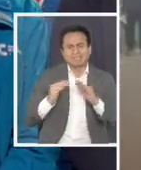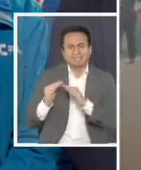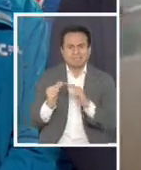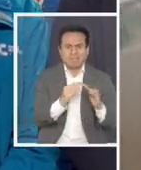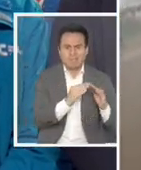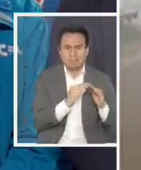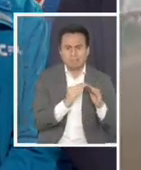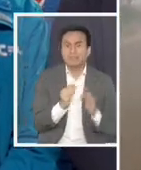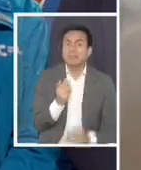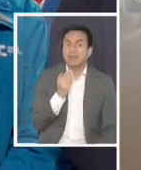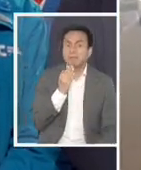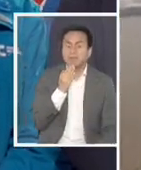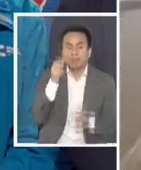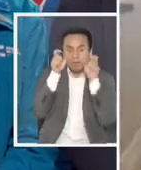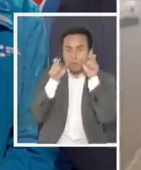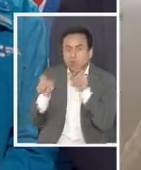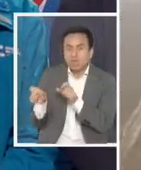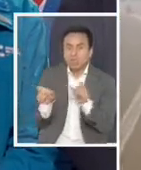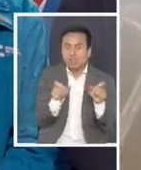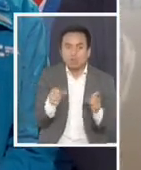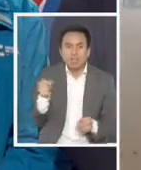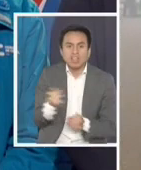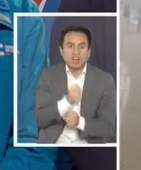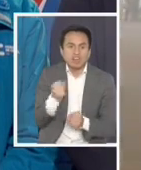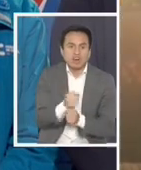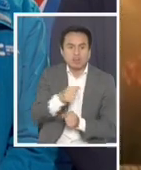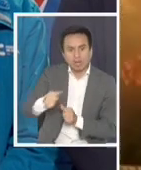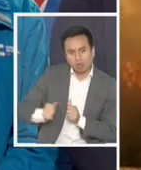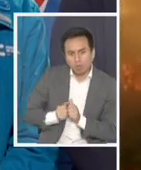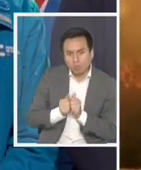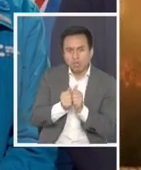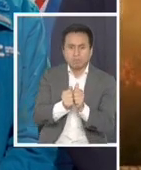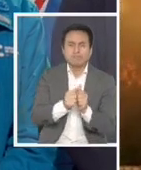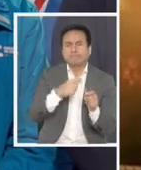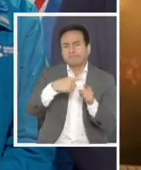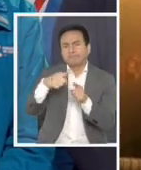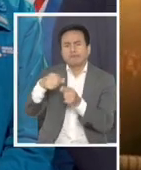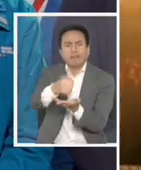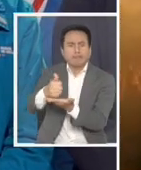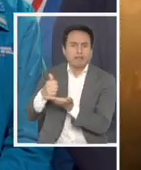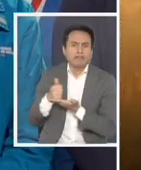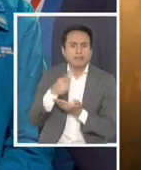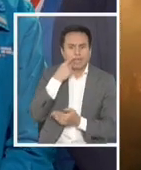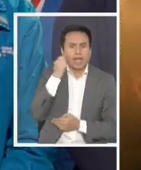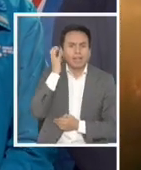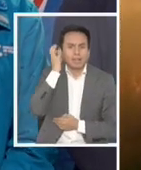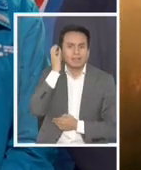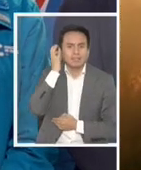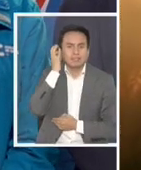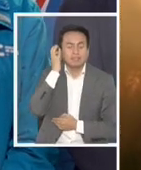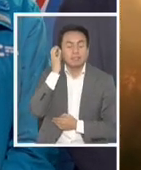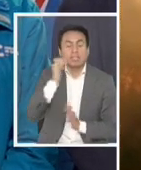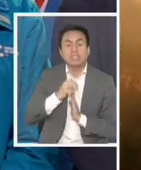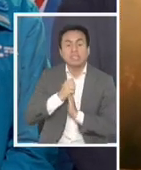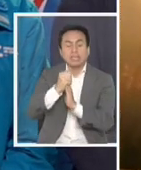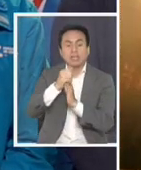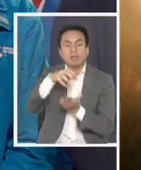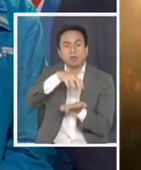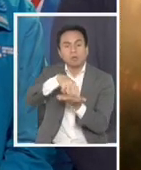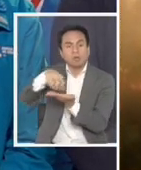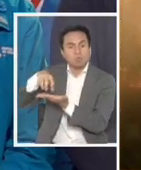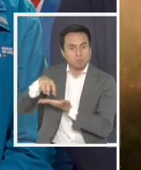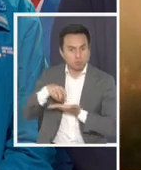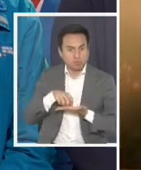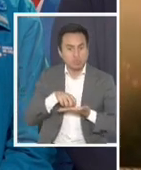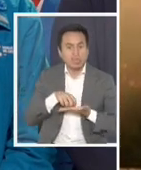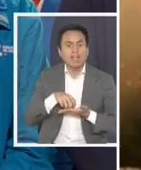y también poder hacer un monitoreo del trabajo y acompañamiento con los distintos alcaldes y alcaldesas que lideran las comunas